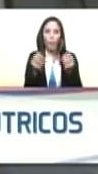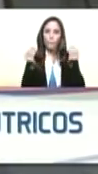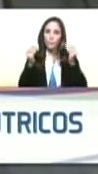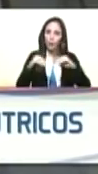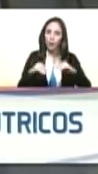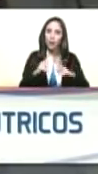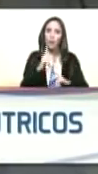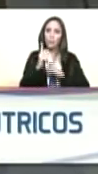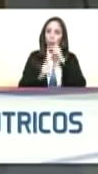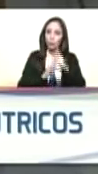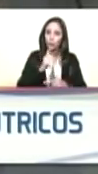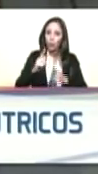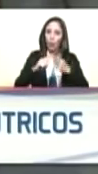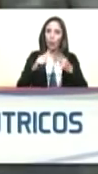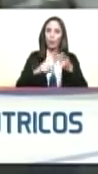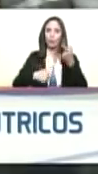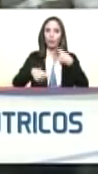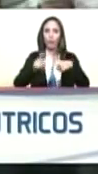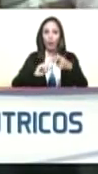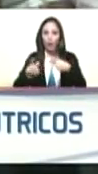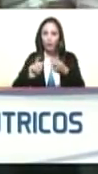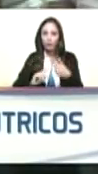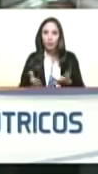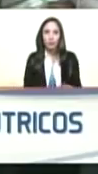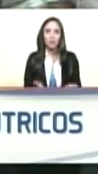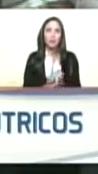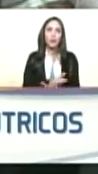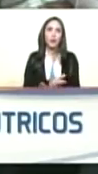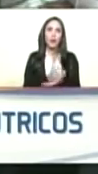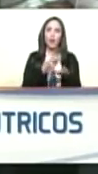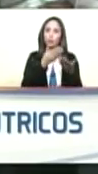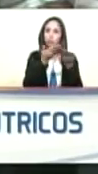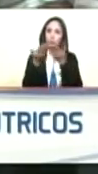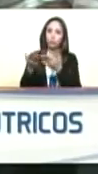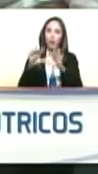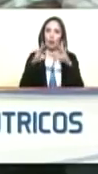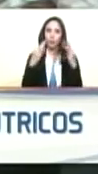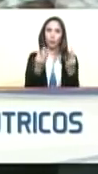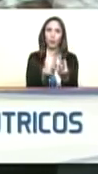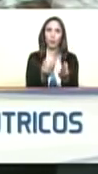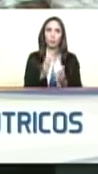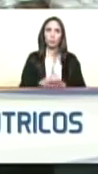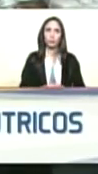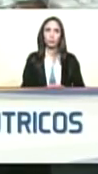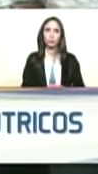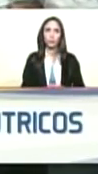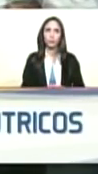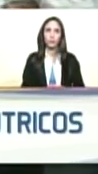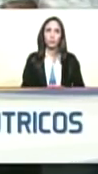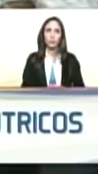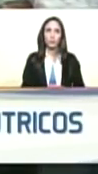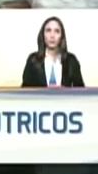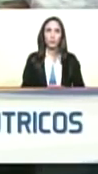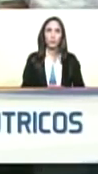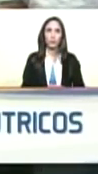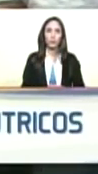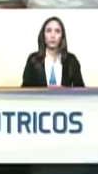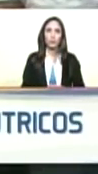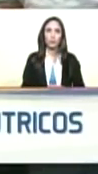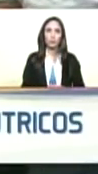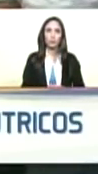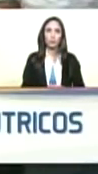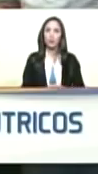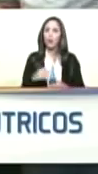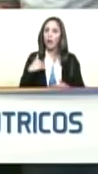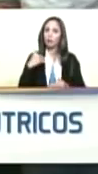Ali, que de tanto humo que producen estas fábricas, a veces al obrero se le queda el corazón lleno de humo. Pues no, nosotros